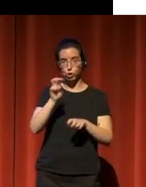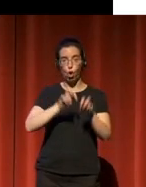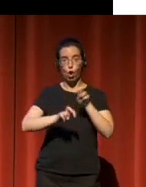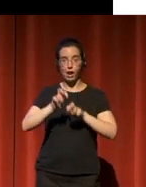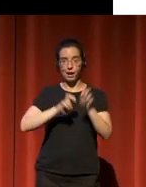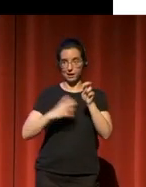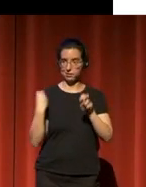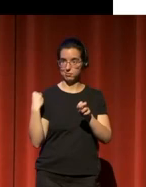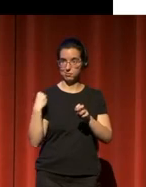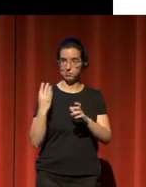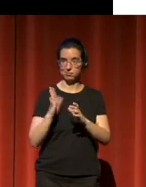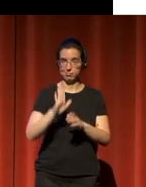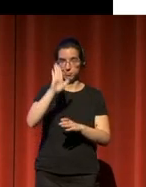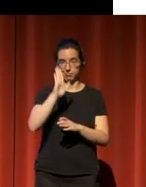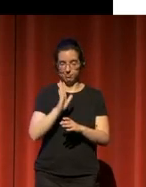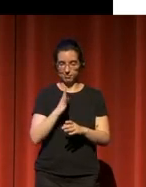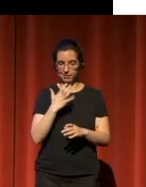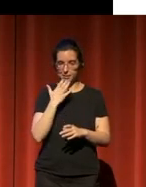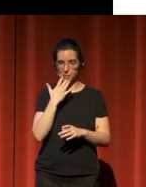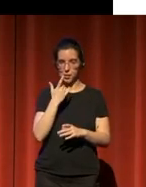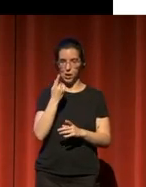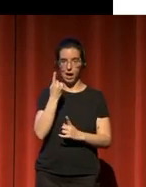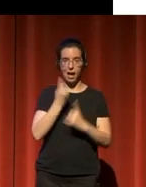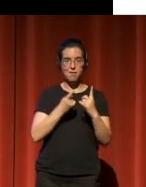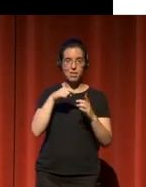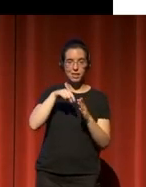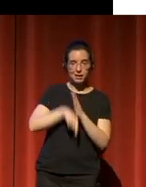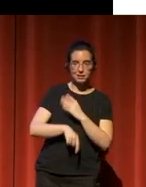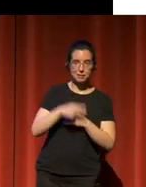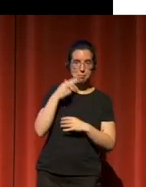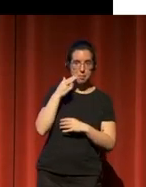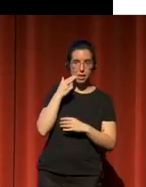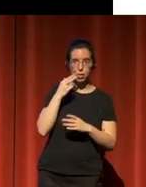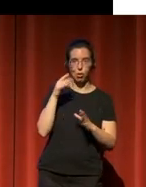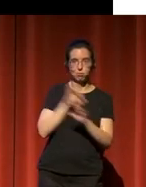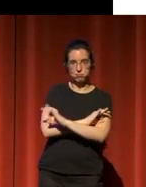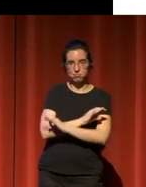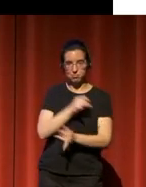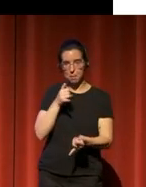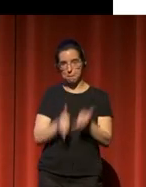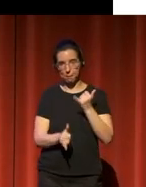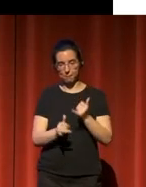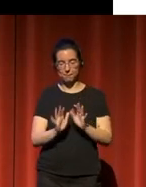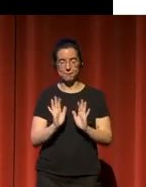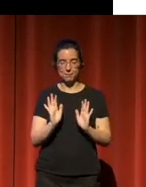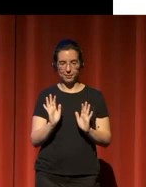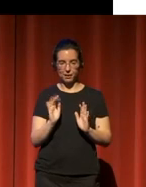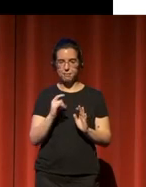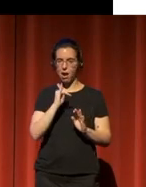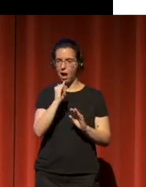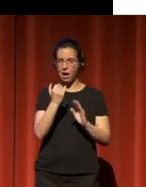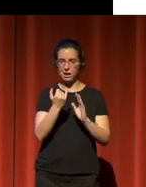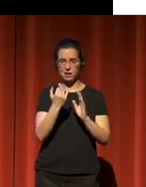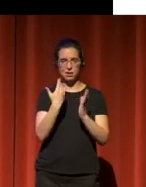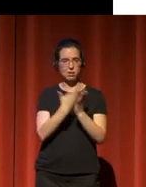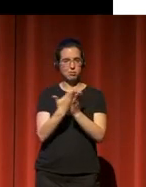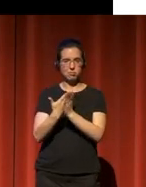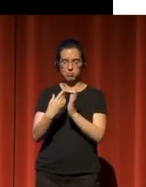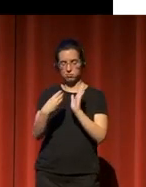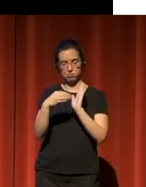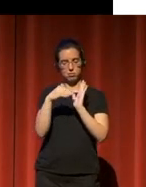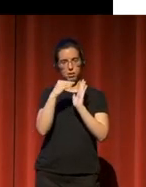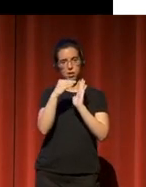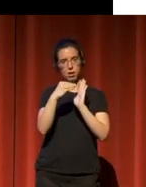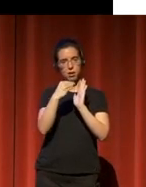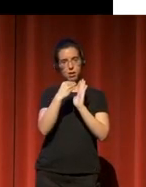que me da miedo a veces al al profundizar un poco en el ejemplo hay muchos en la veréis que en la investigación hay muchos citados